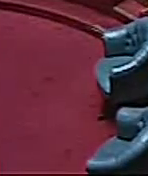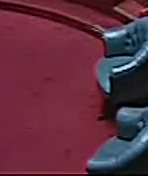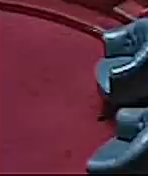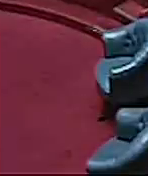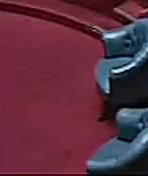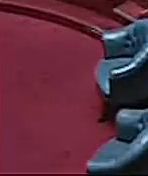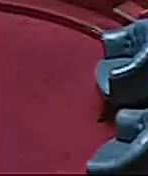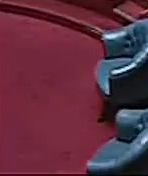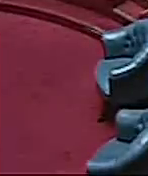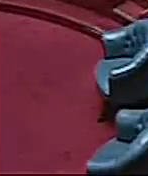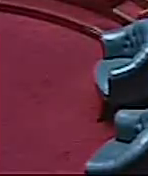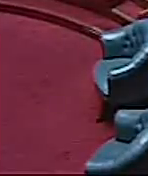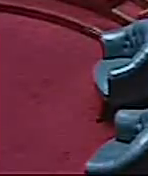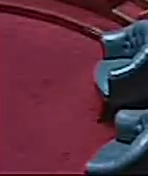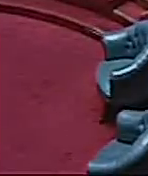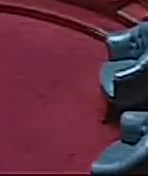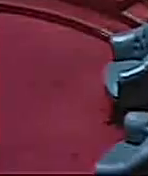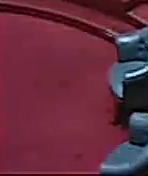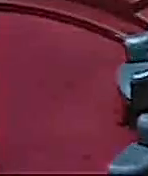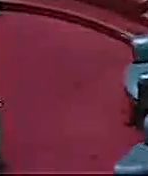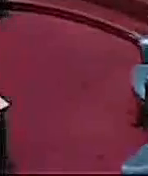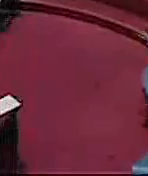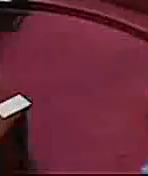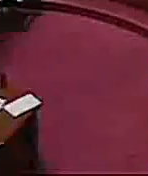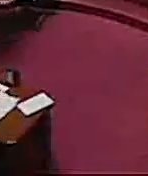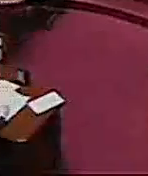senador Bordaberry. Sí, hemos votado